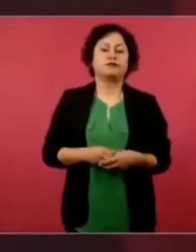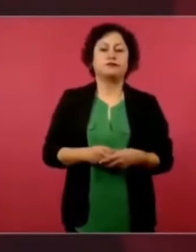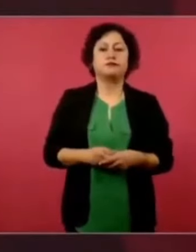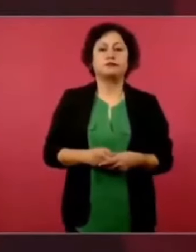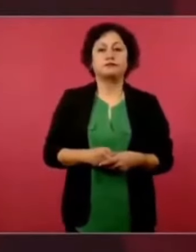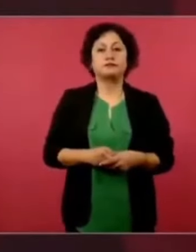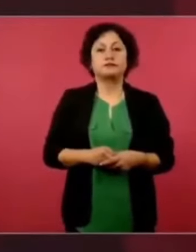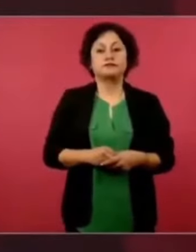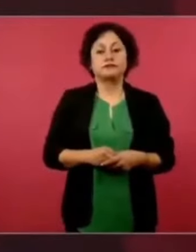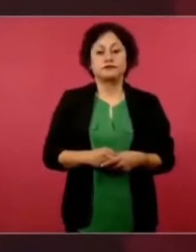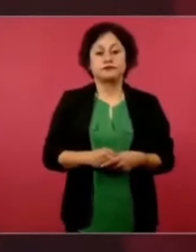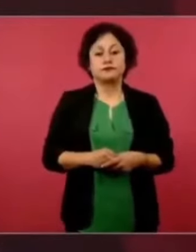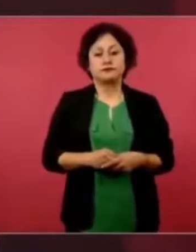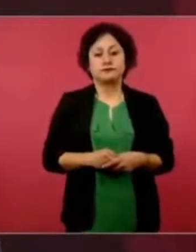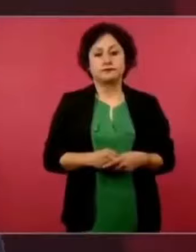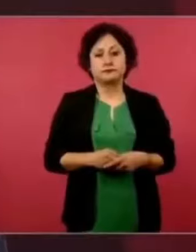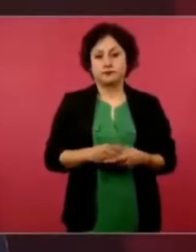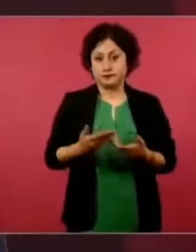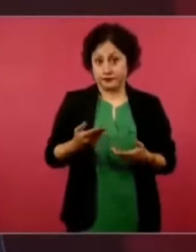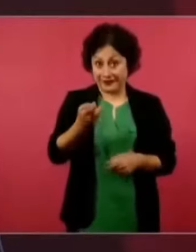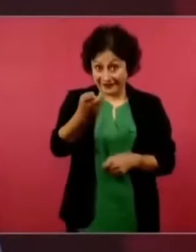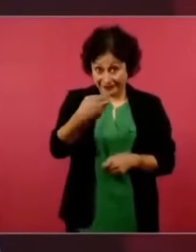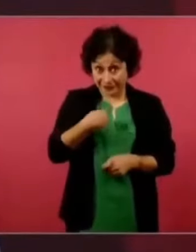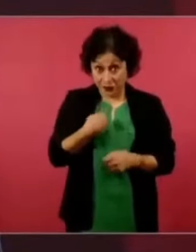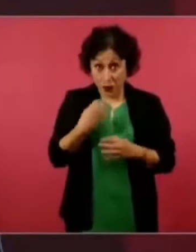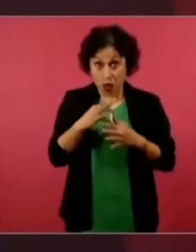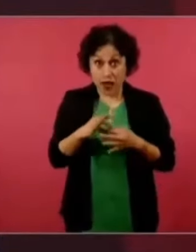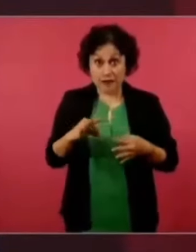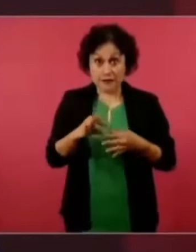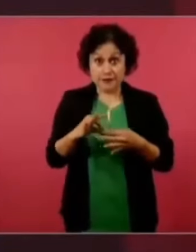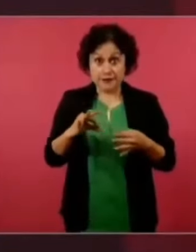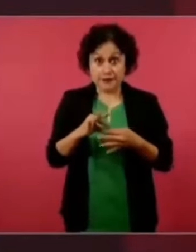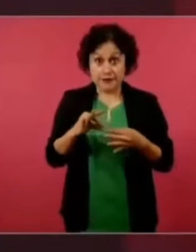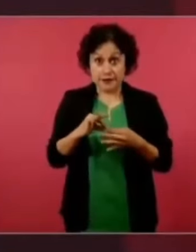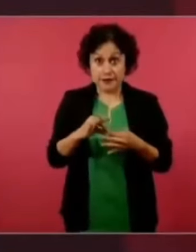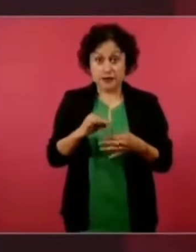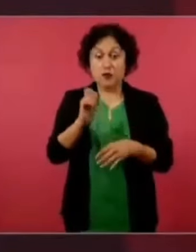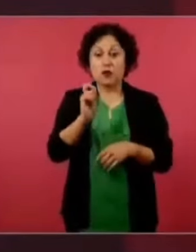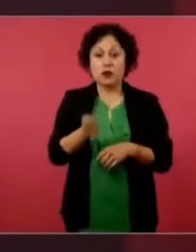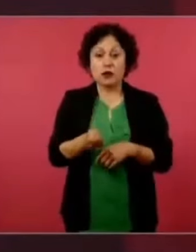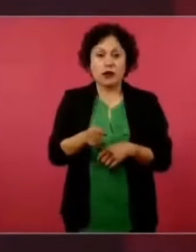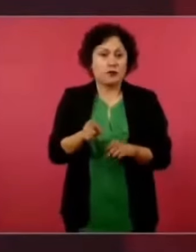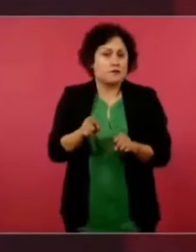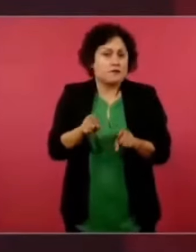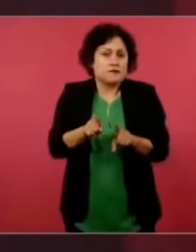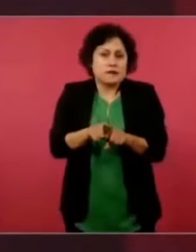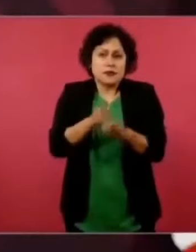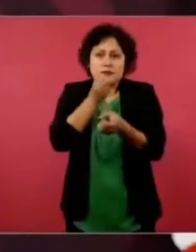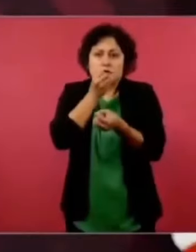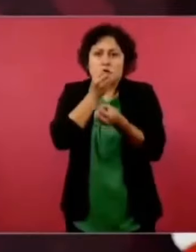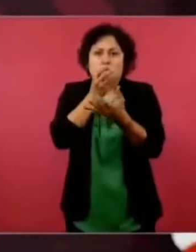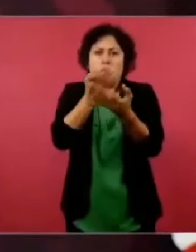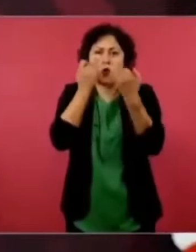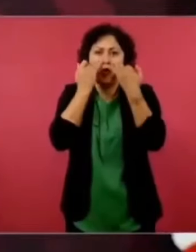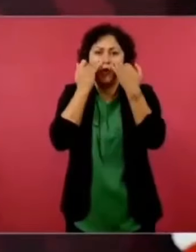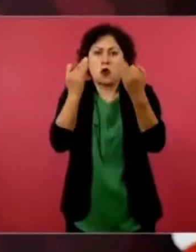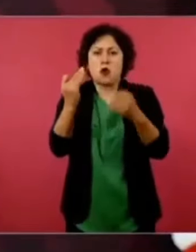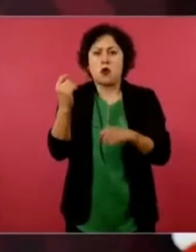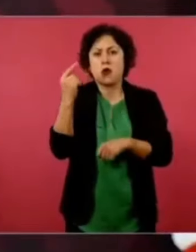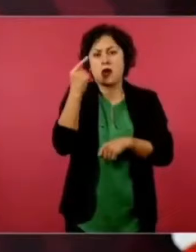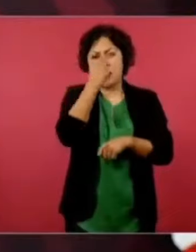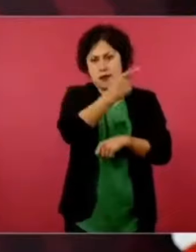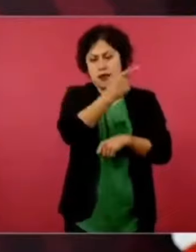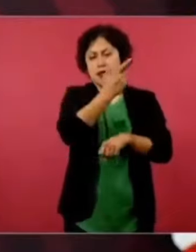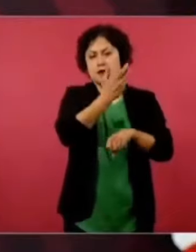esto confesado por el embajador en ese entonces de Estados Unidos en